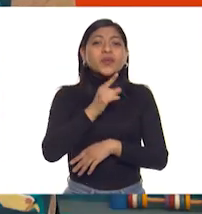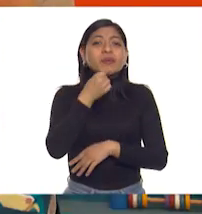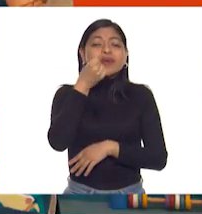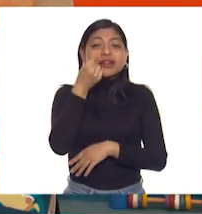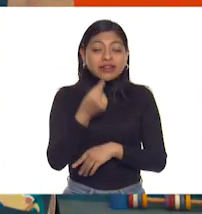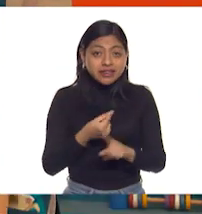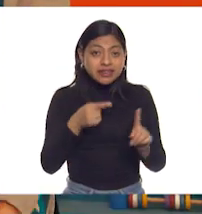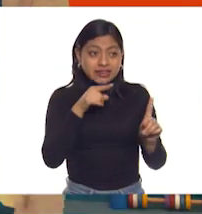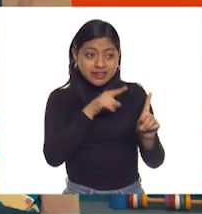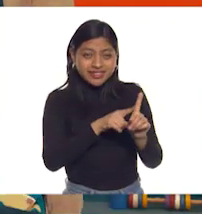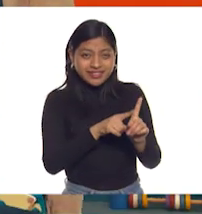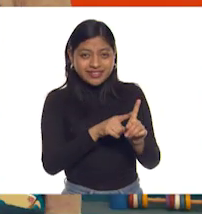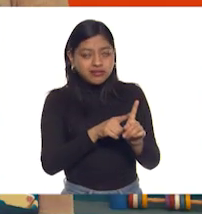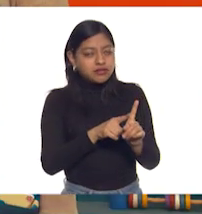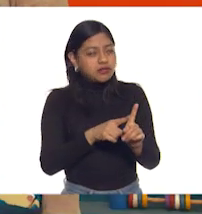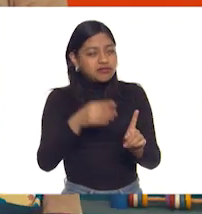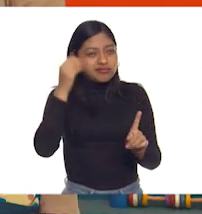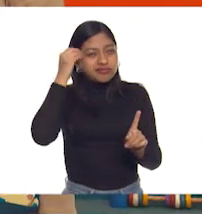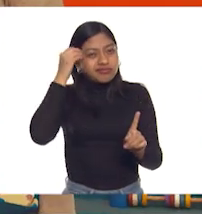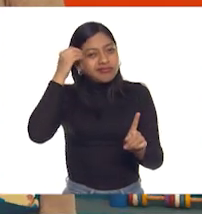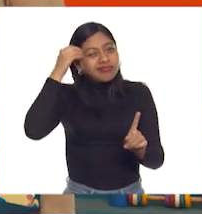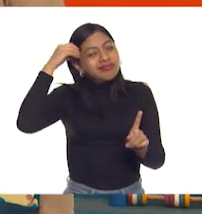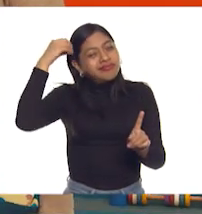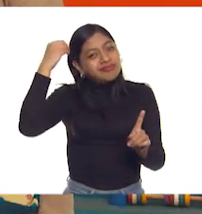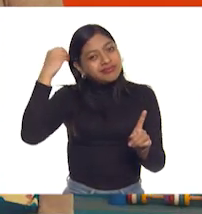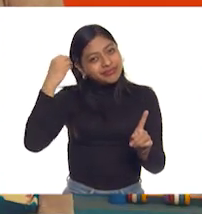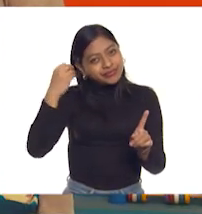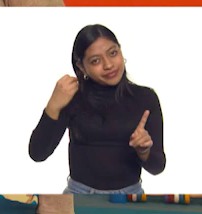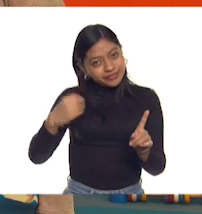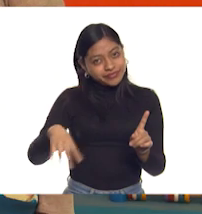mucha, pero mucha